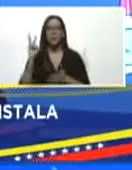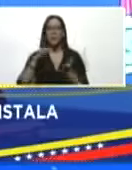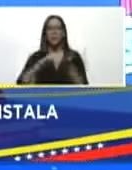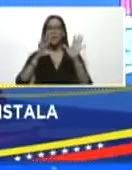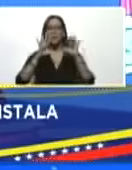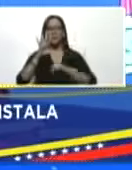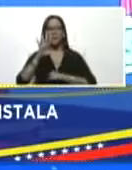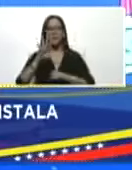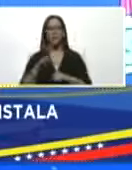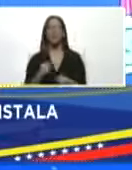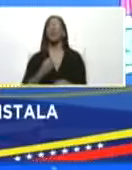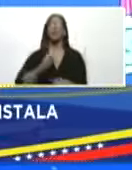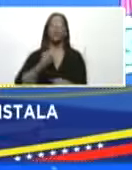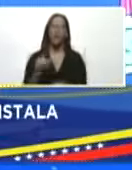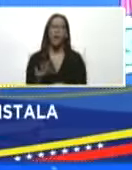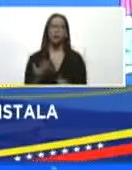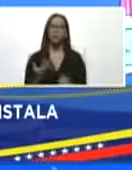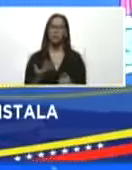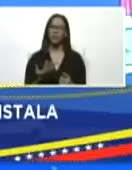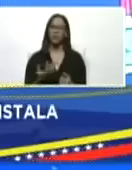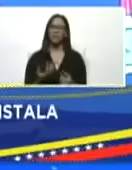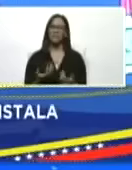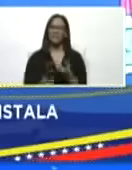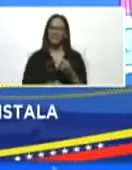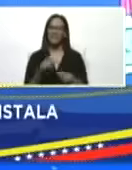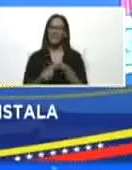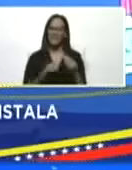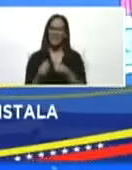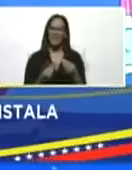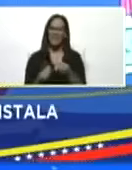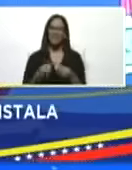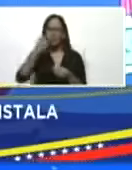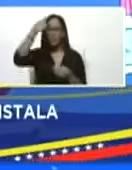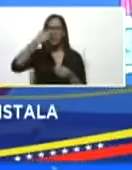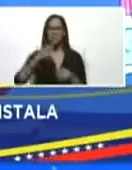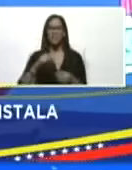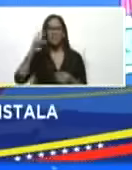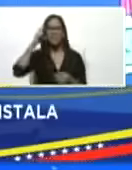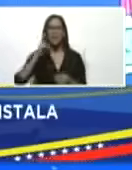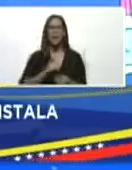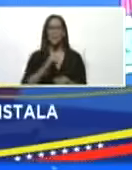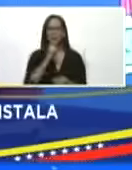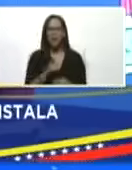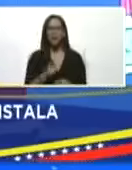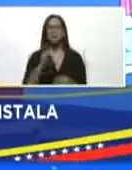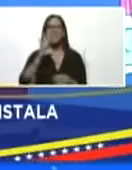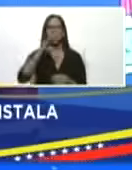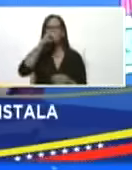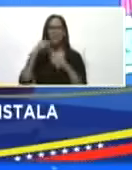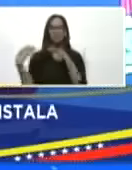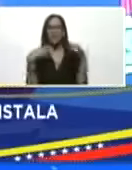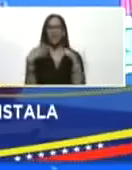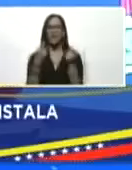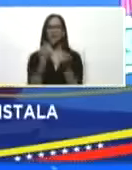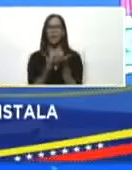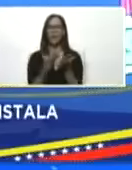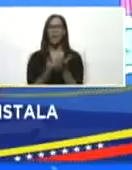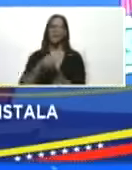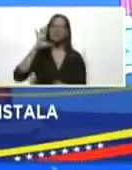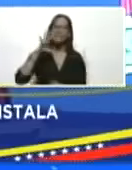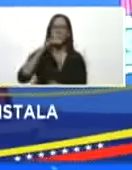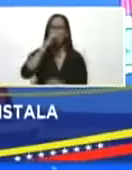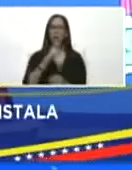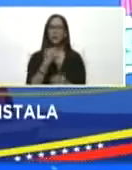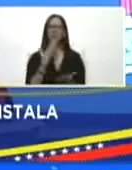6 de diciembre de 2015, ¿cuánto le costó al pueblo ese día fatídico? 5 años de guerra económica, 5 años